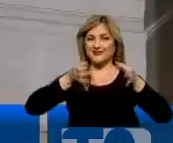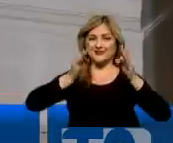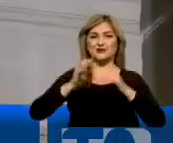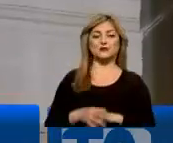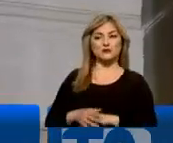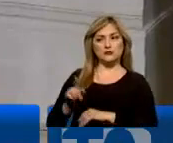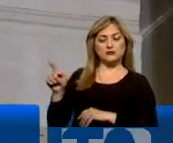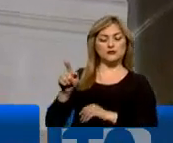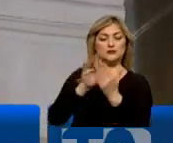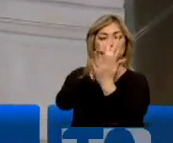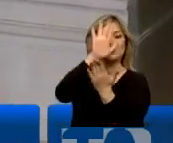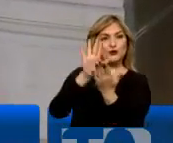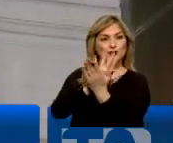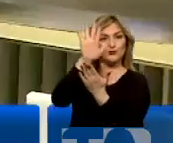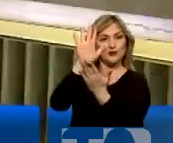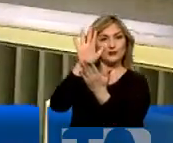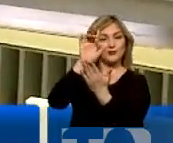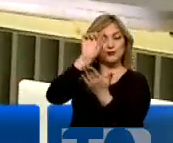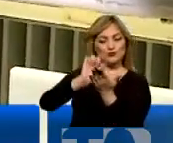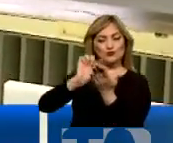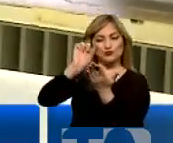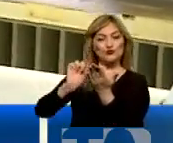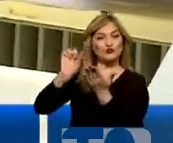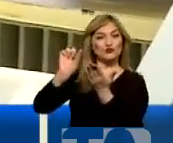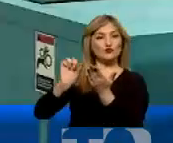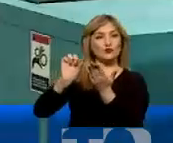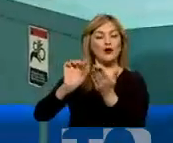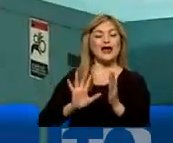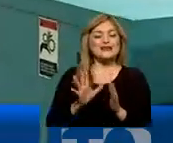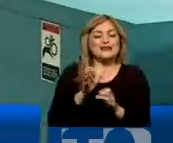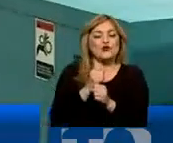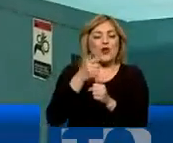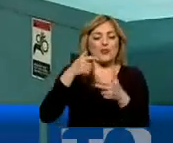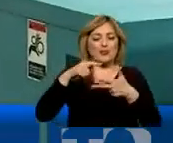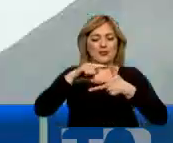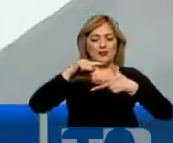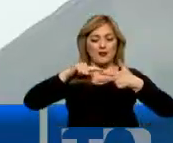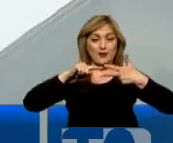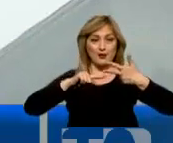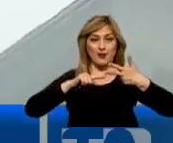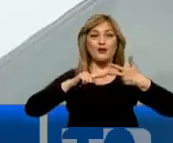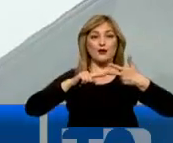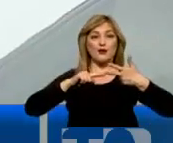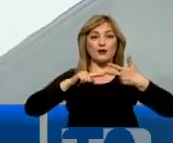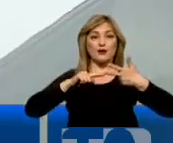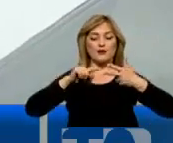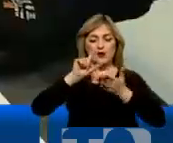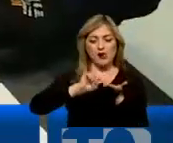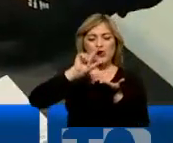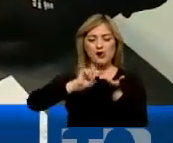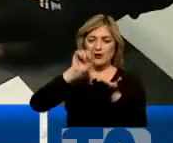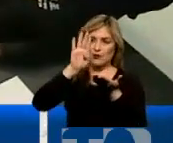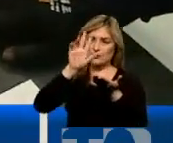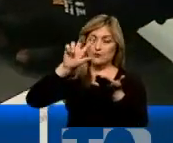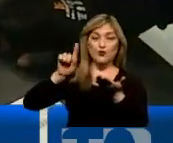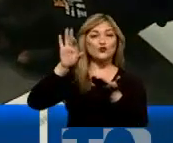ven la impresión y el diseño de la papeleta electoral, que cuenta con tres niveles de seguridad. El avance total es del 43,23%.